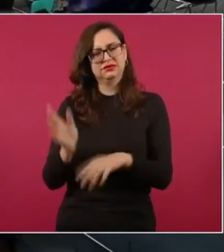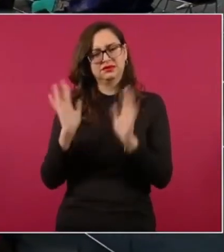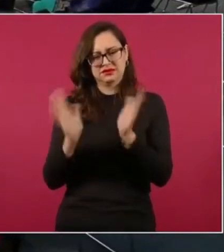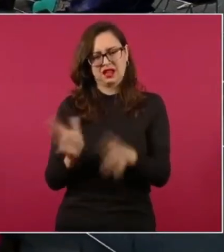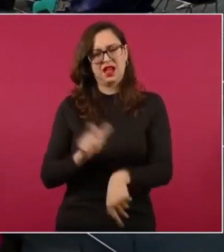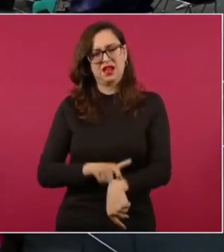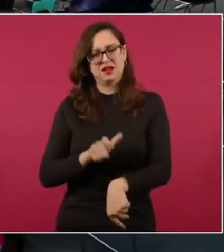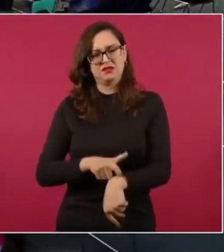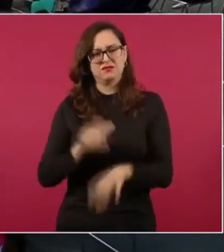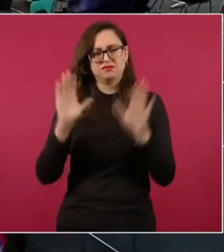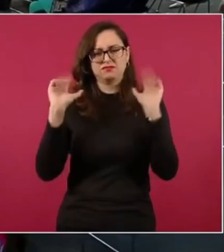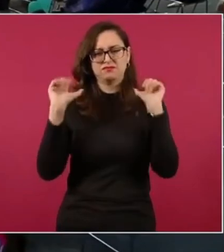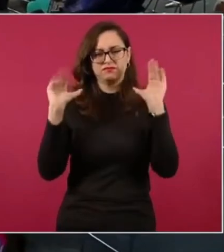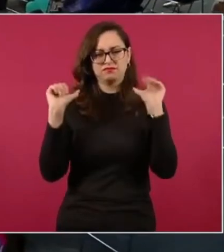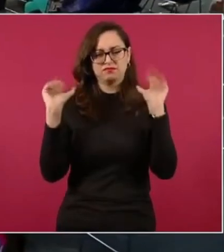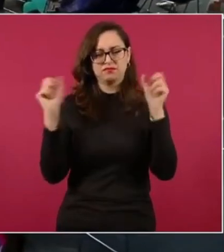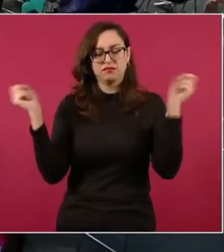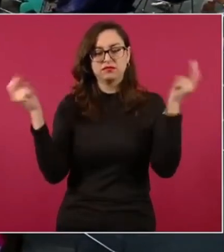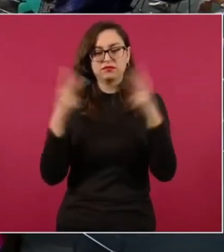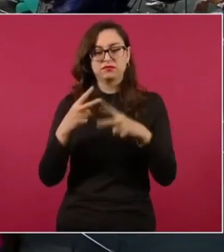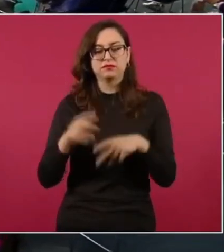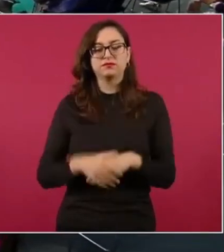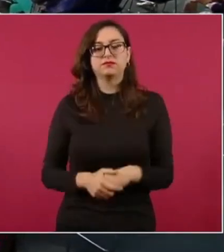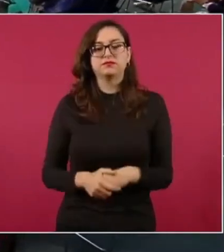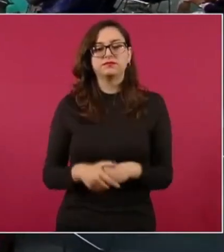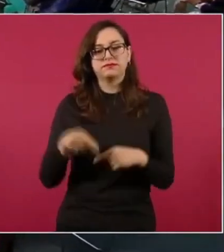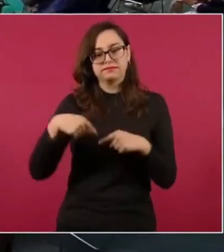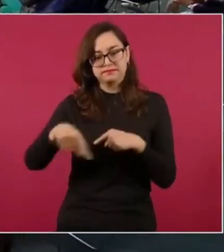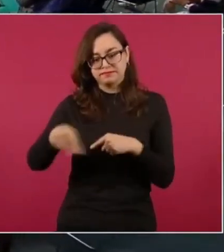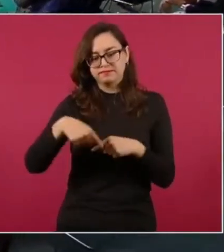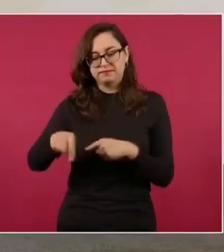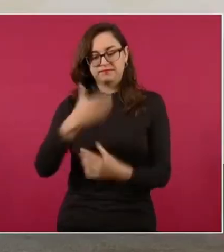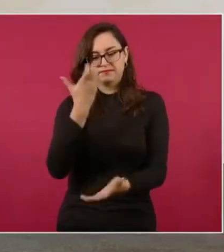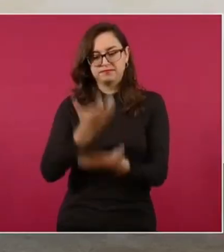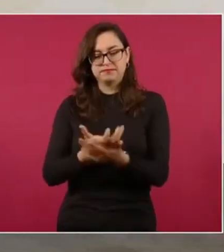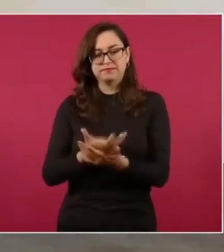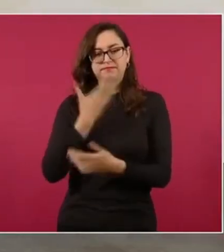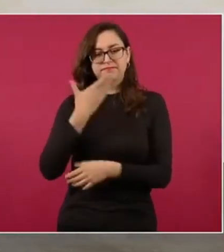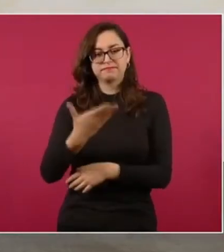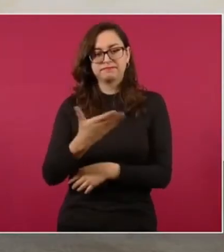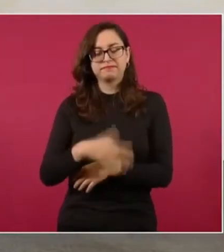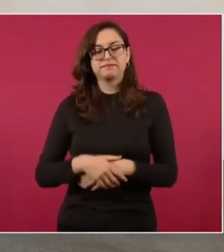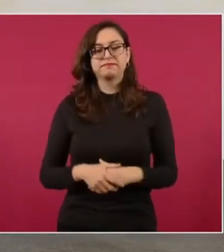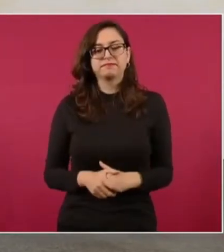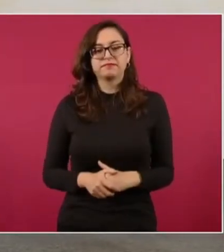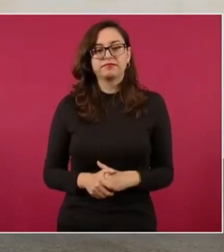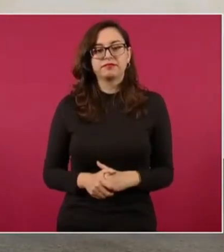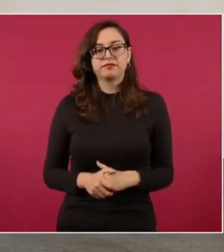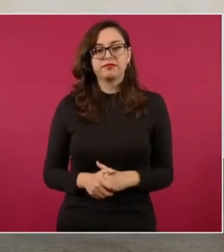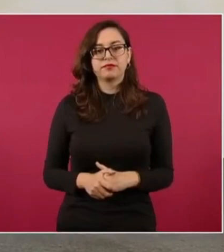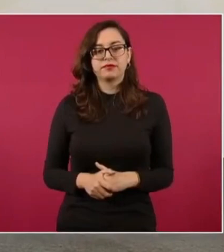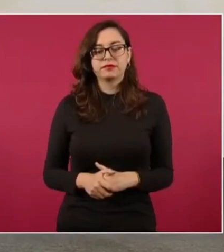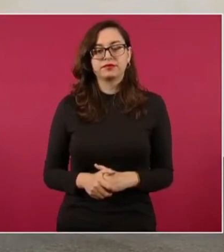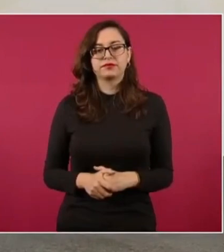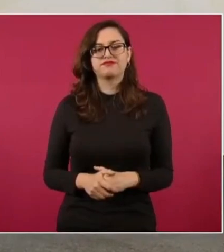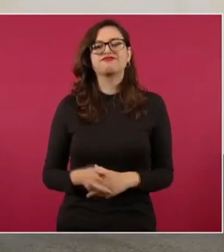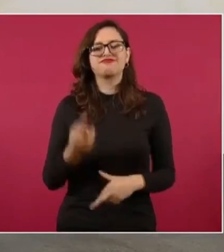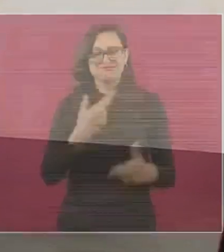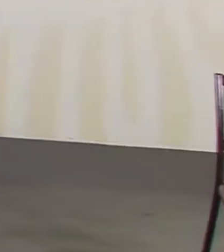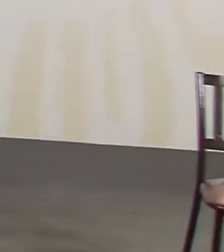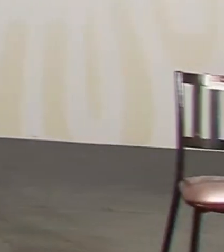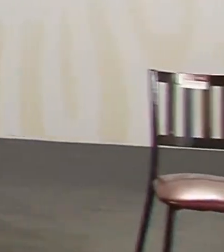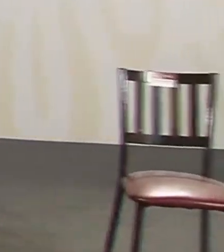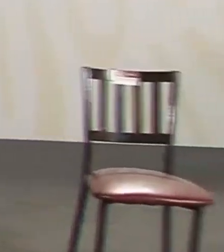el lunes. Adiós, nos vemos. Que la pasen bien, fin de semana. Ve y regresas.